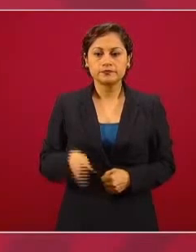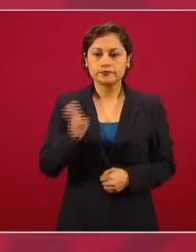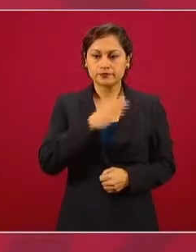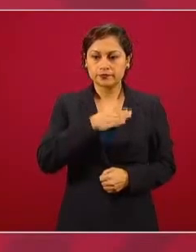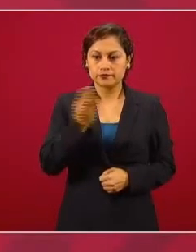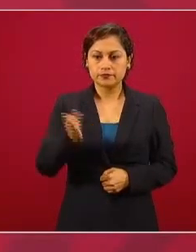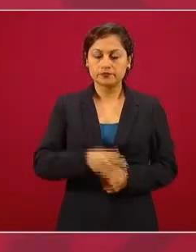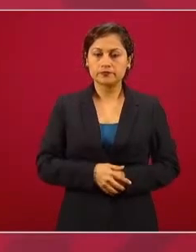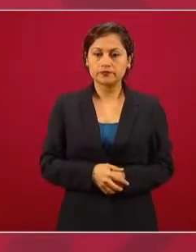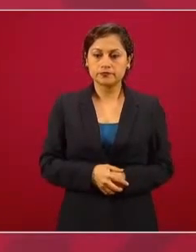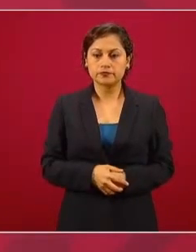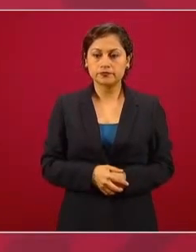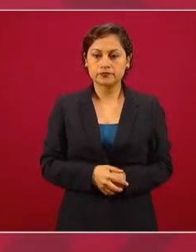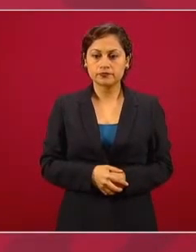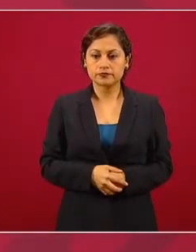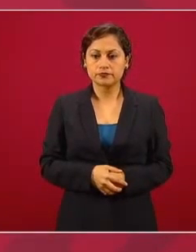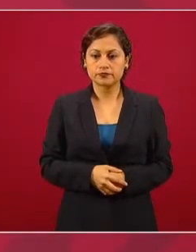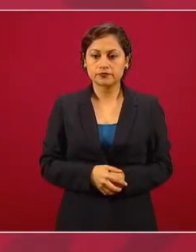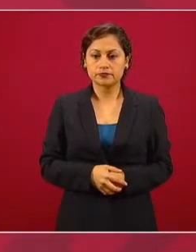decir que